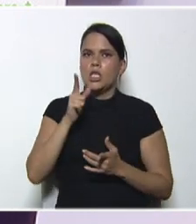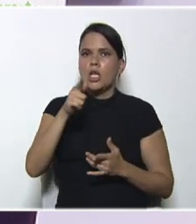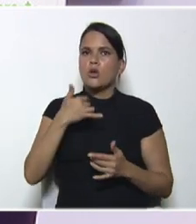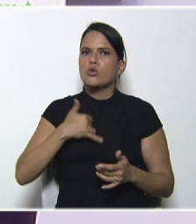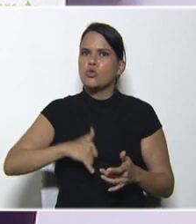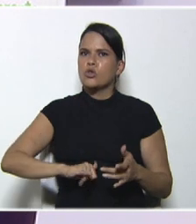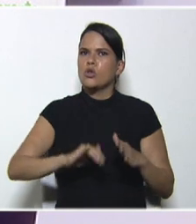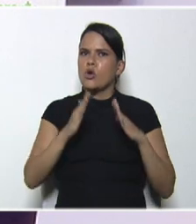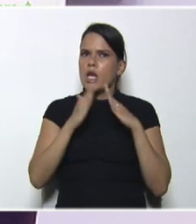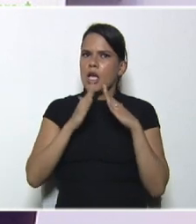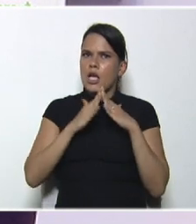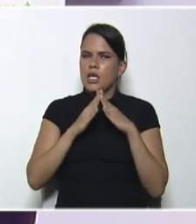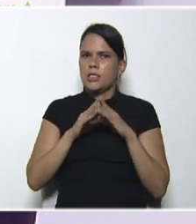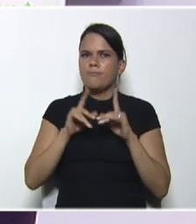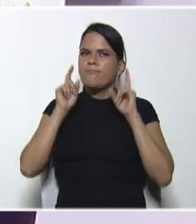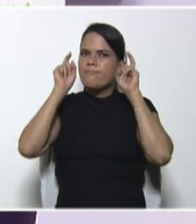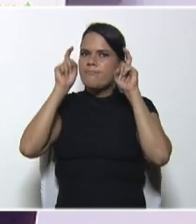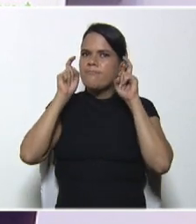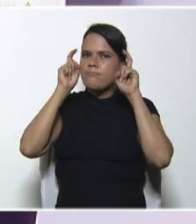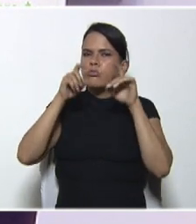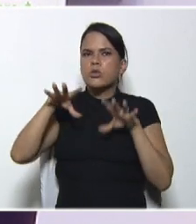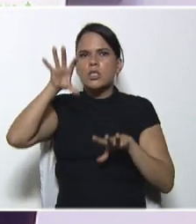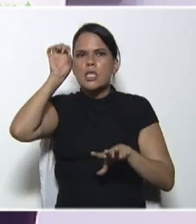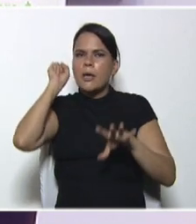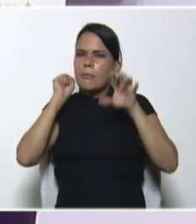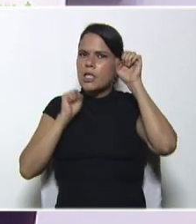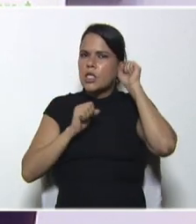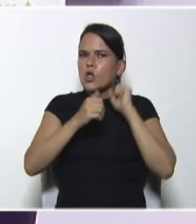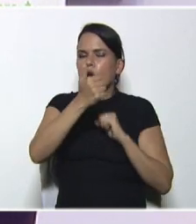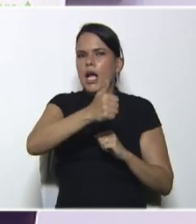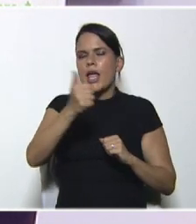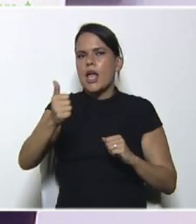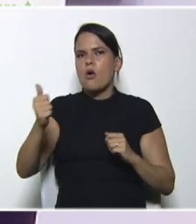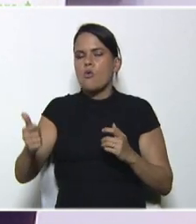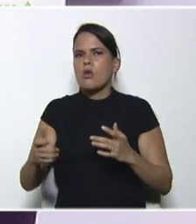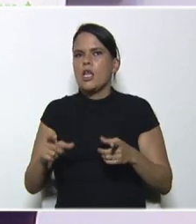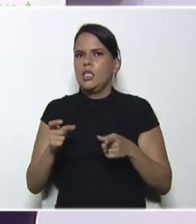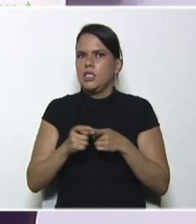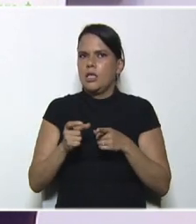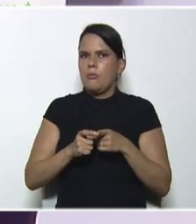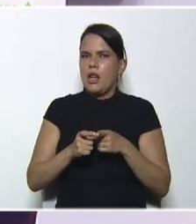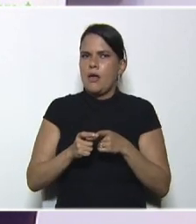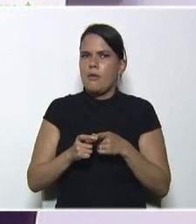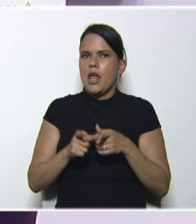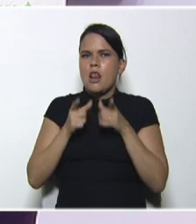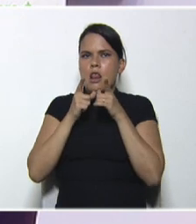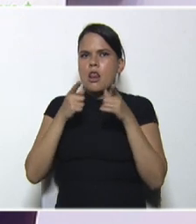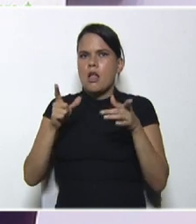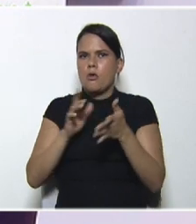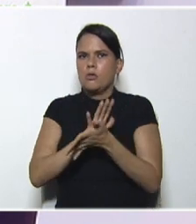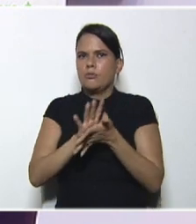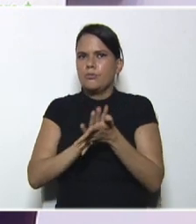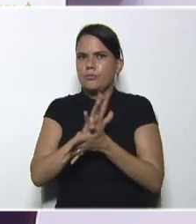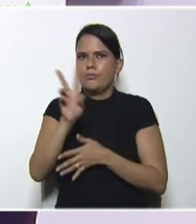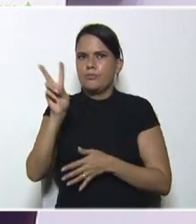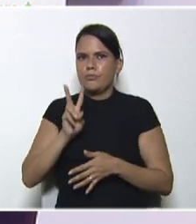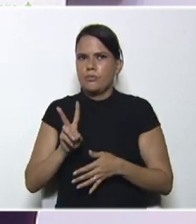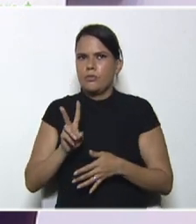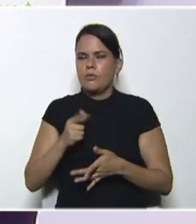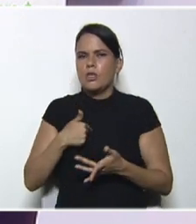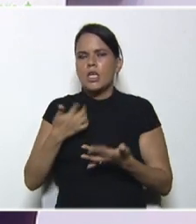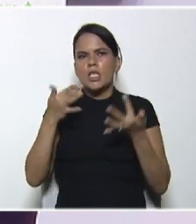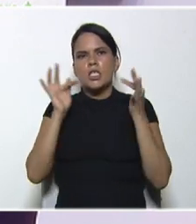en casa, enseñando y aprendiendo cada una de esas palabras clave en lengua de señas venezolana. De esa